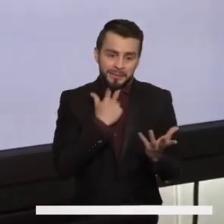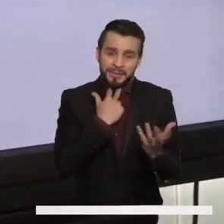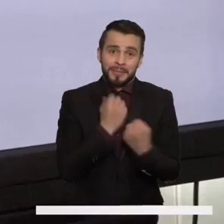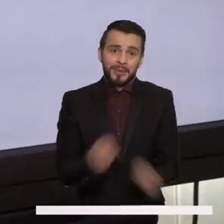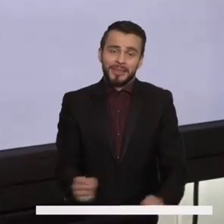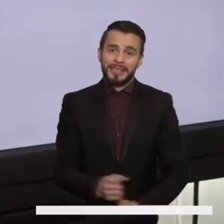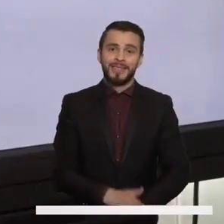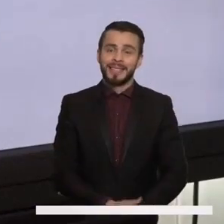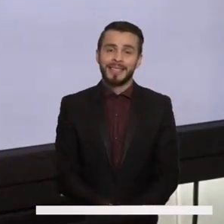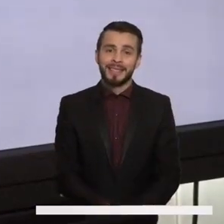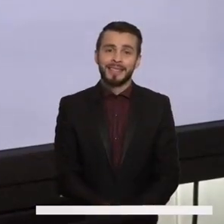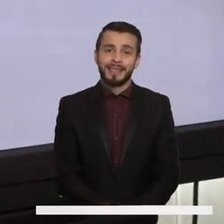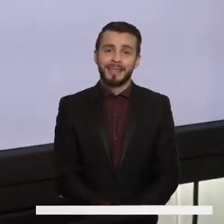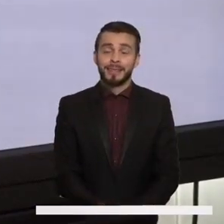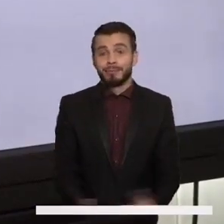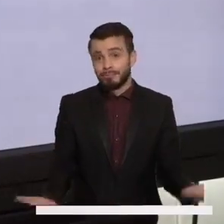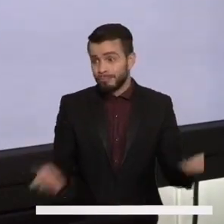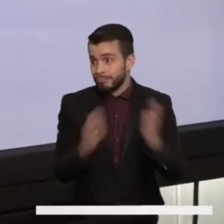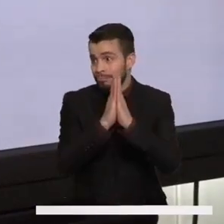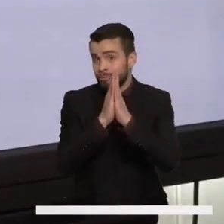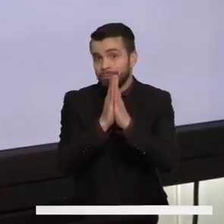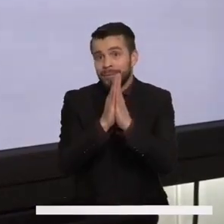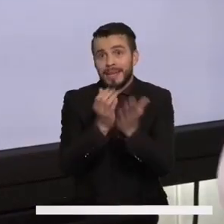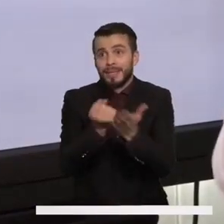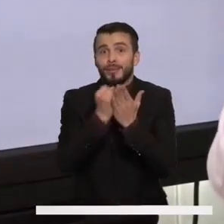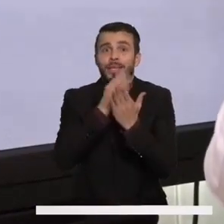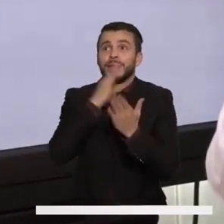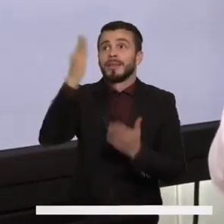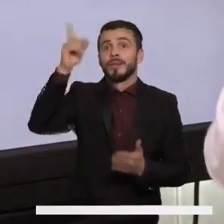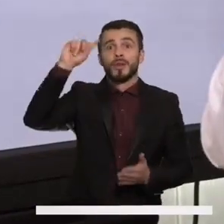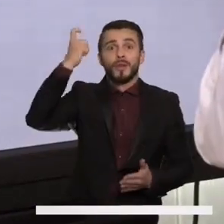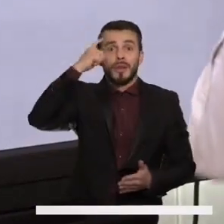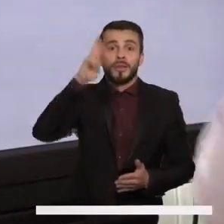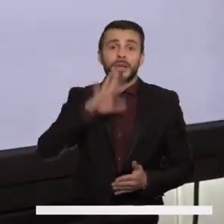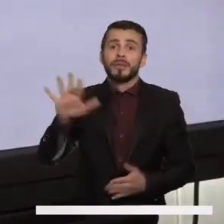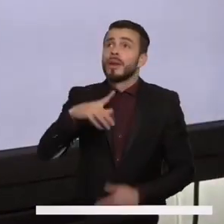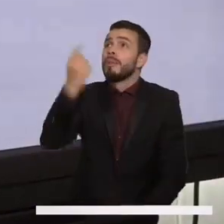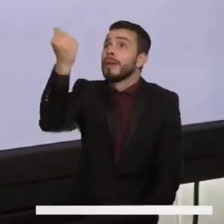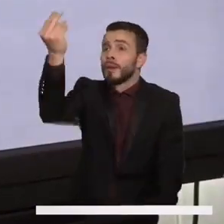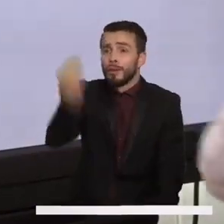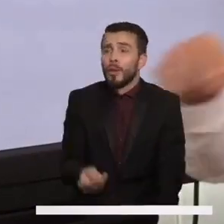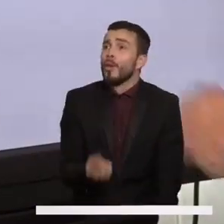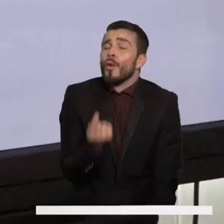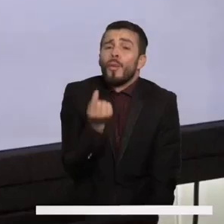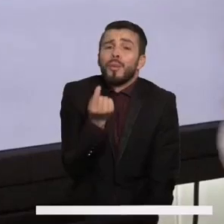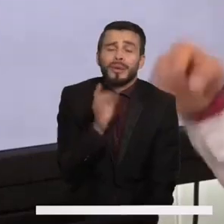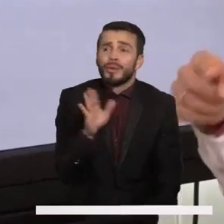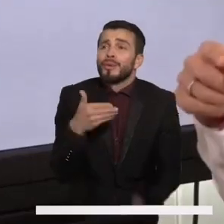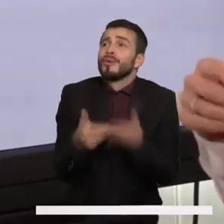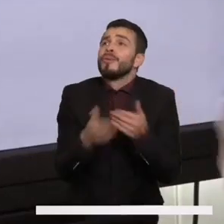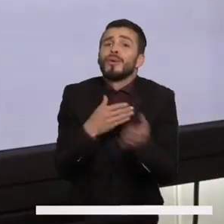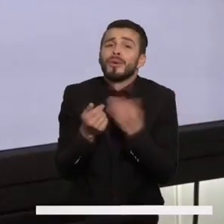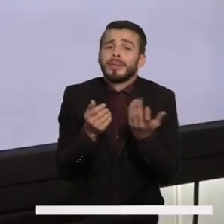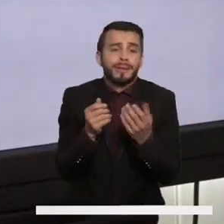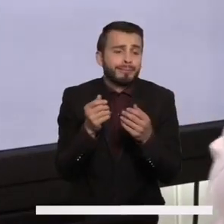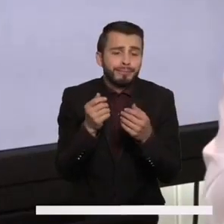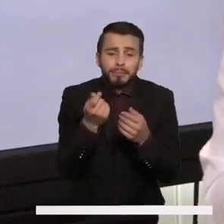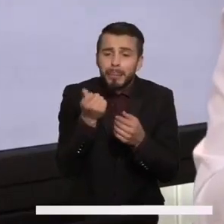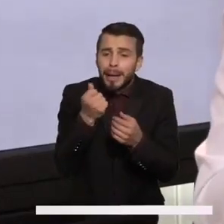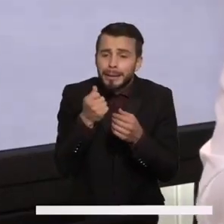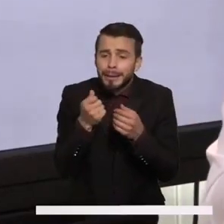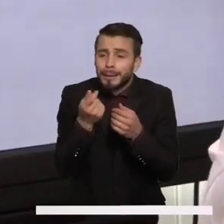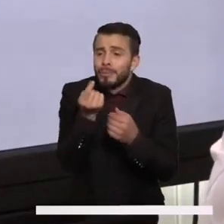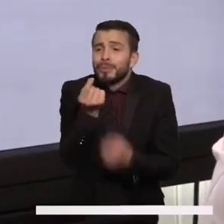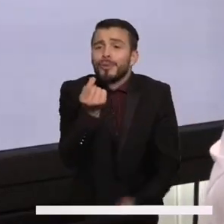y para eso pedimos un poquito de ayuda del gobierno nacional un peso aunque sea 1 porque todas estas otras cosas las pagan los